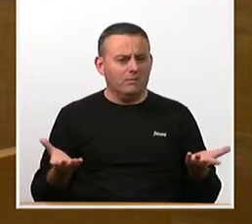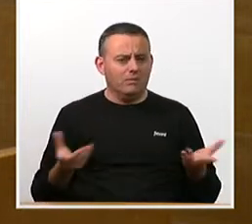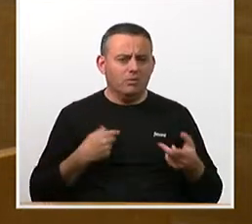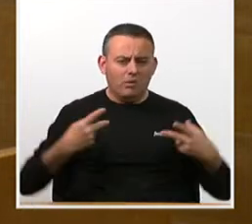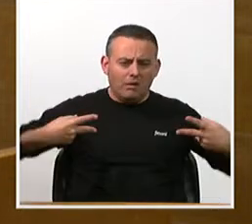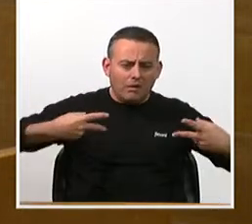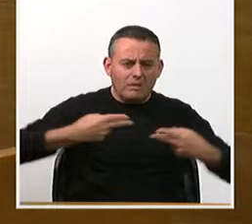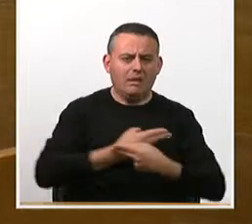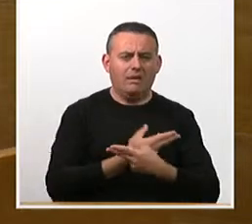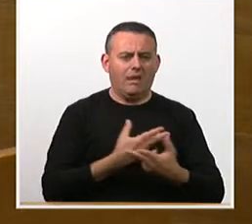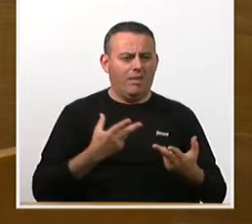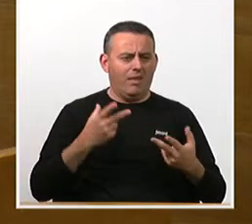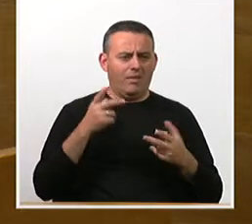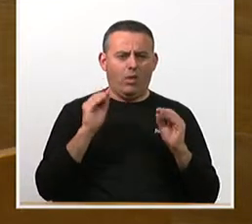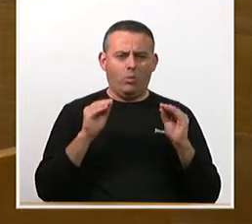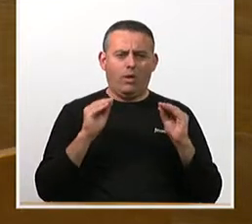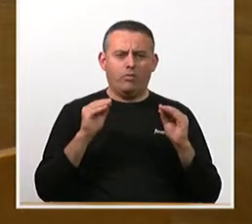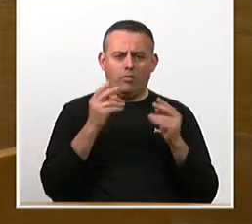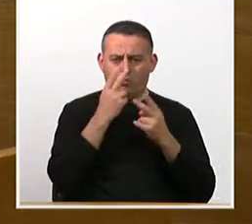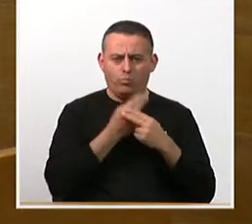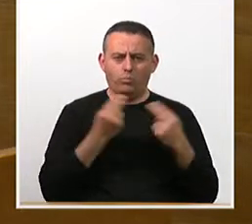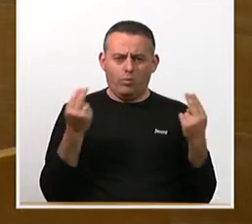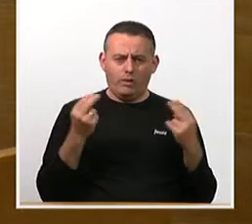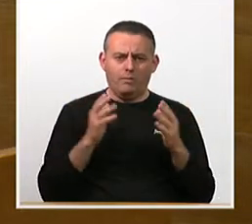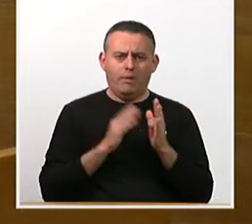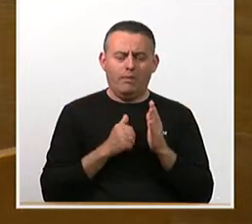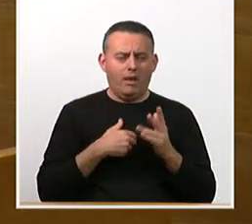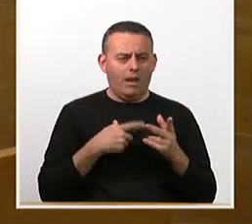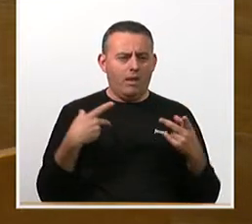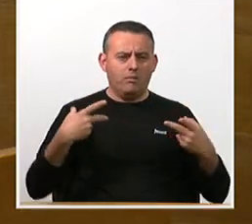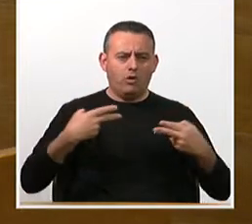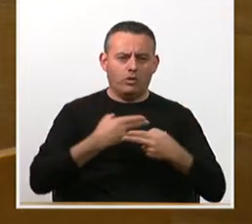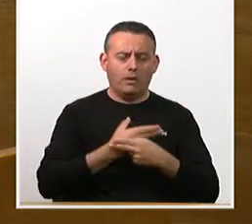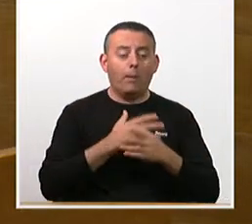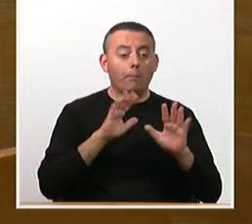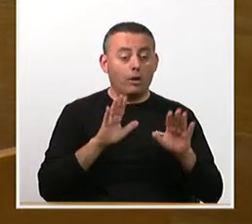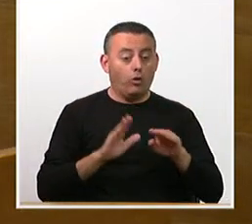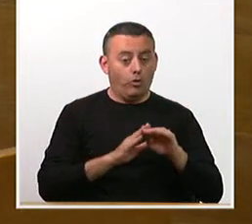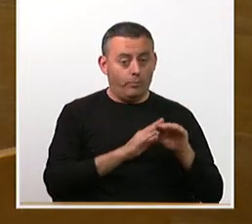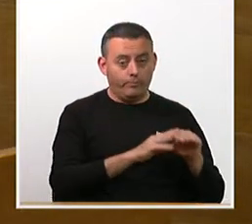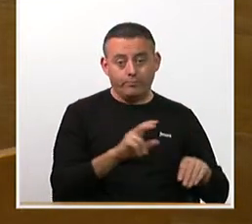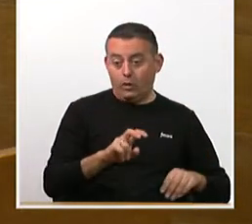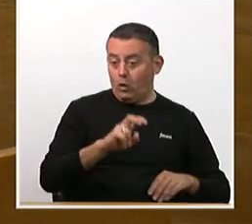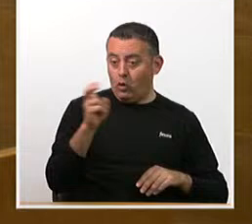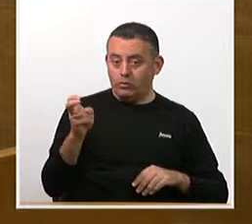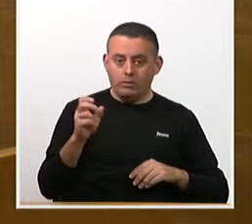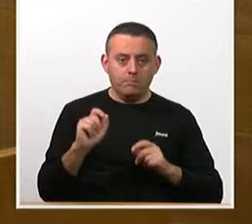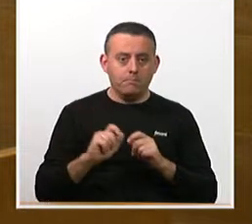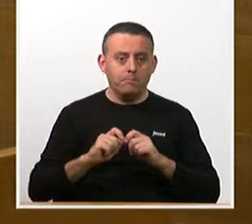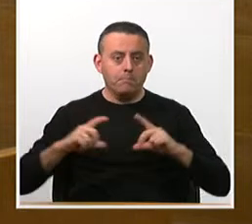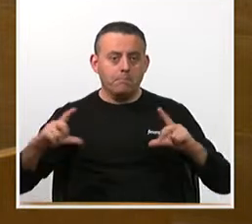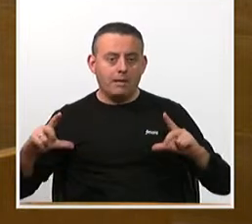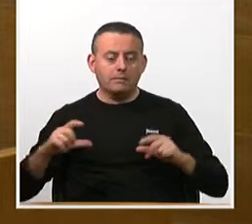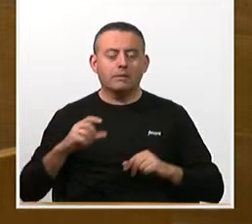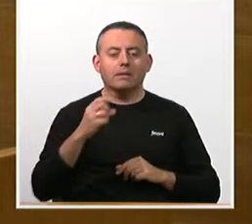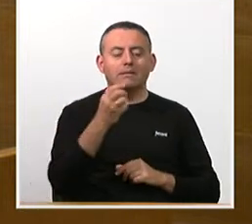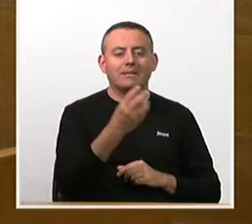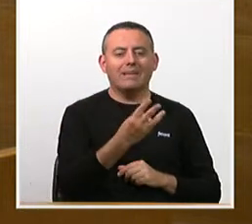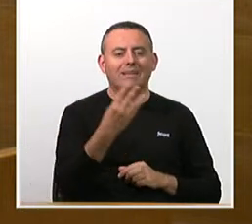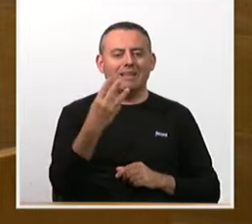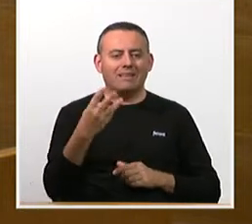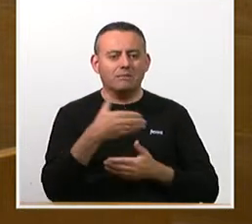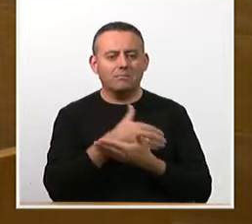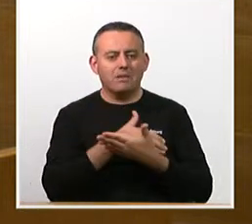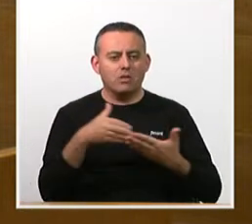uc pública valenciana en infraestructures incr 33 mill